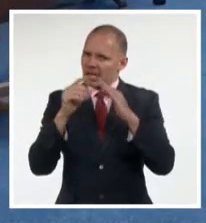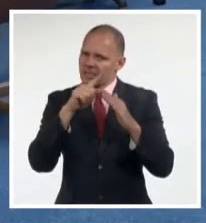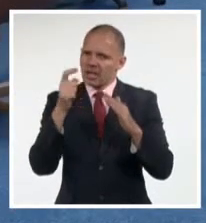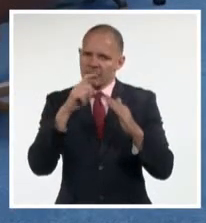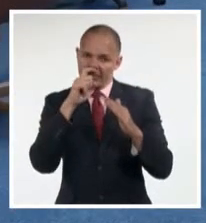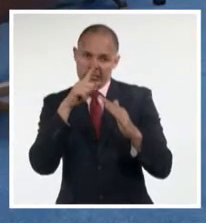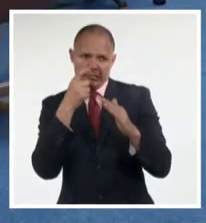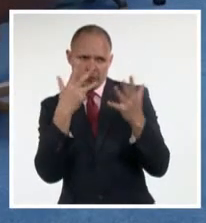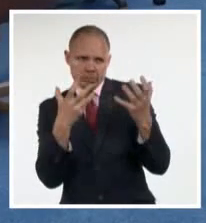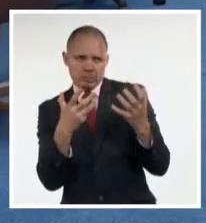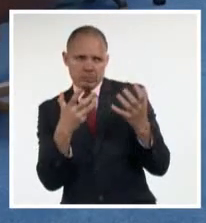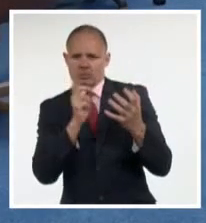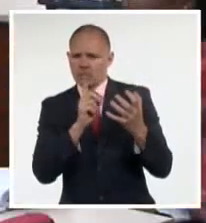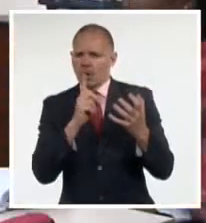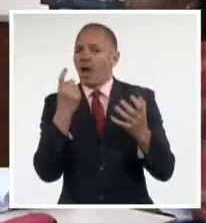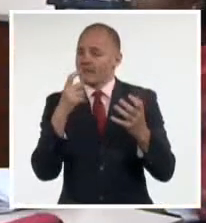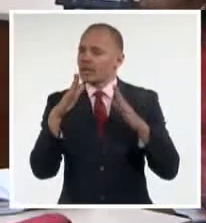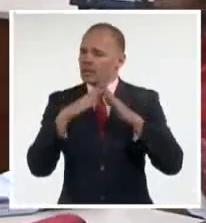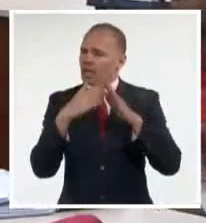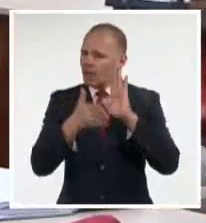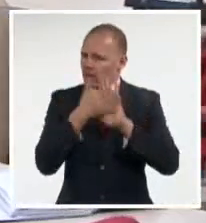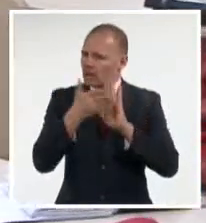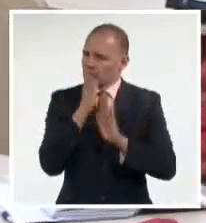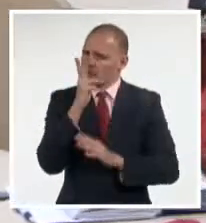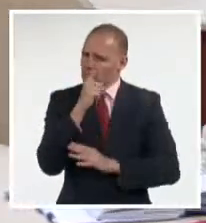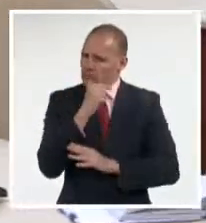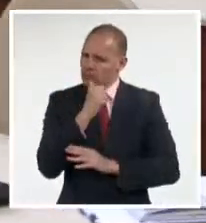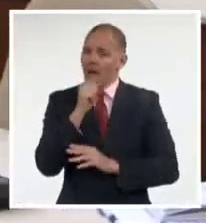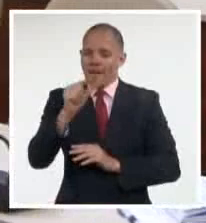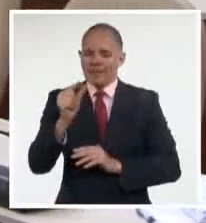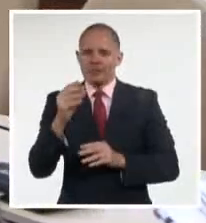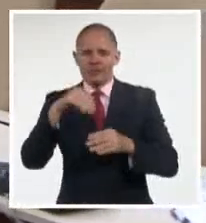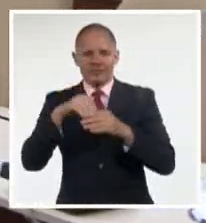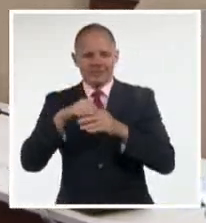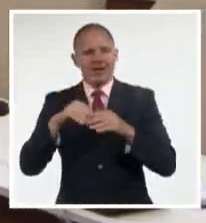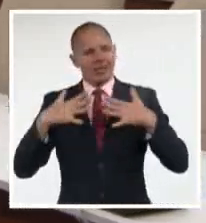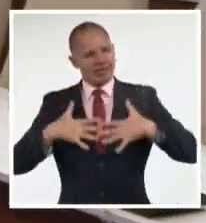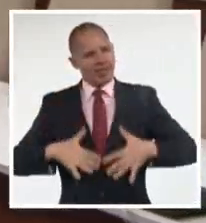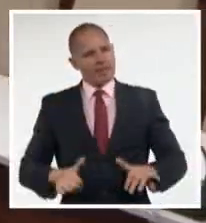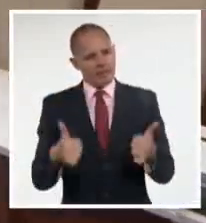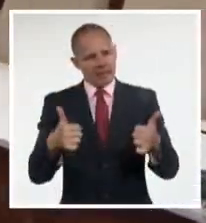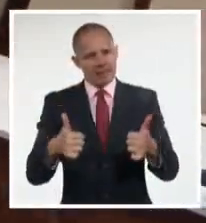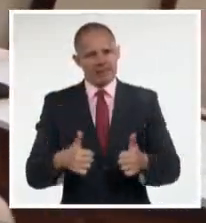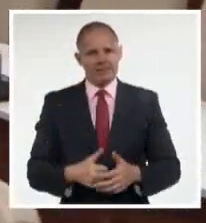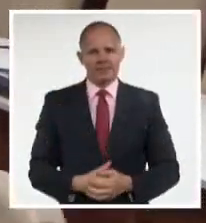bienestar de la sociedad y de las familias. Wilmer Rodríguez Fernández, Sistema Informativo, de la televisión cubana.